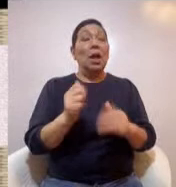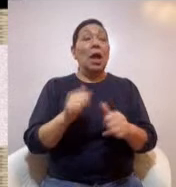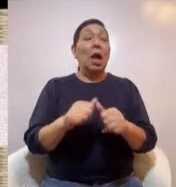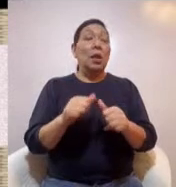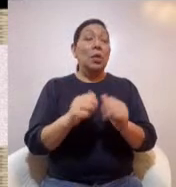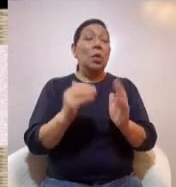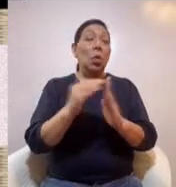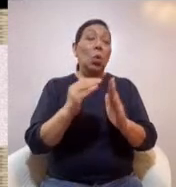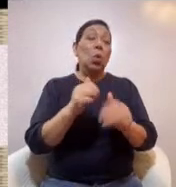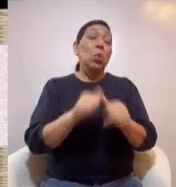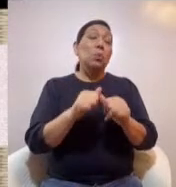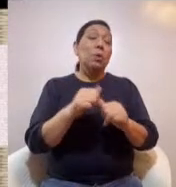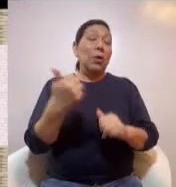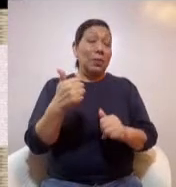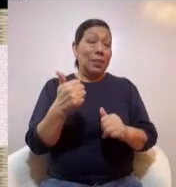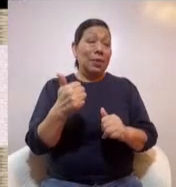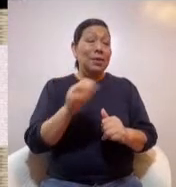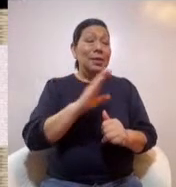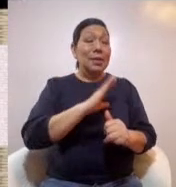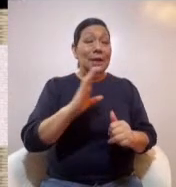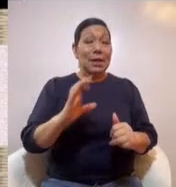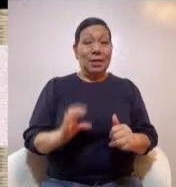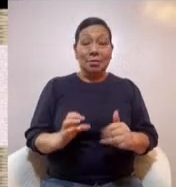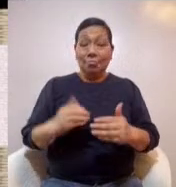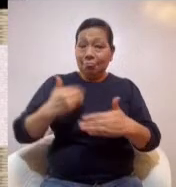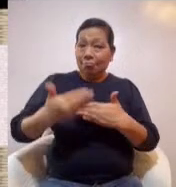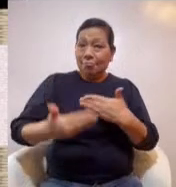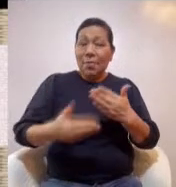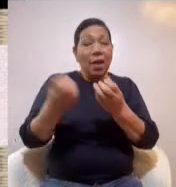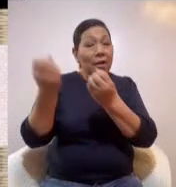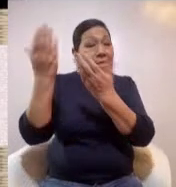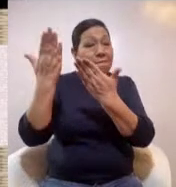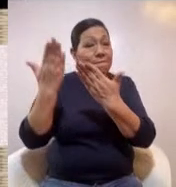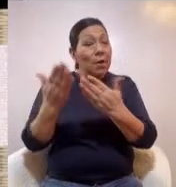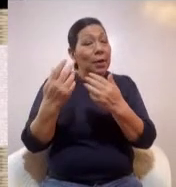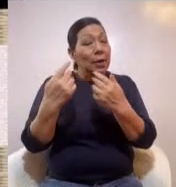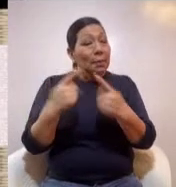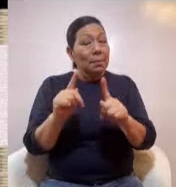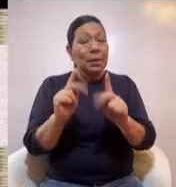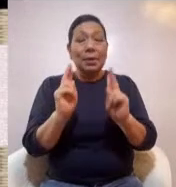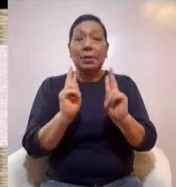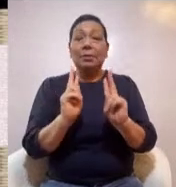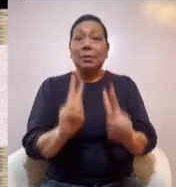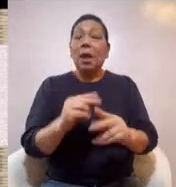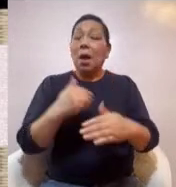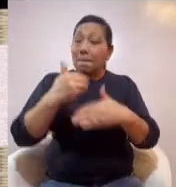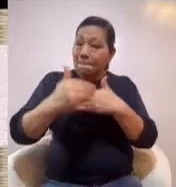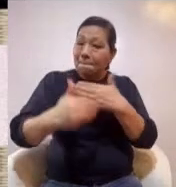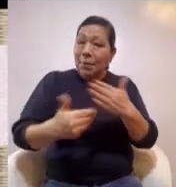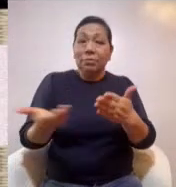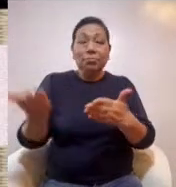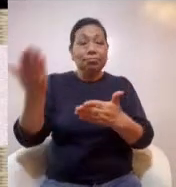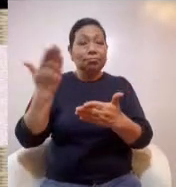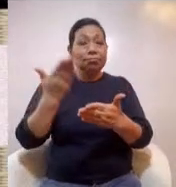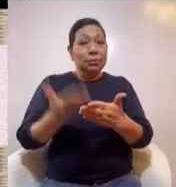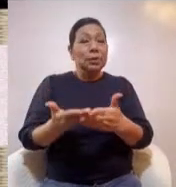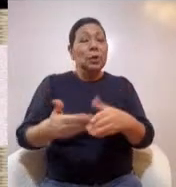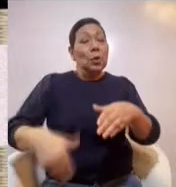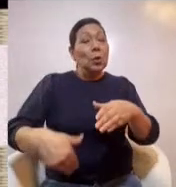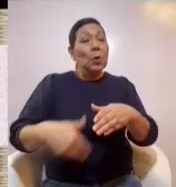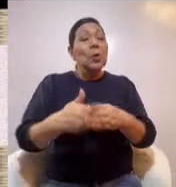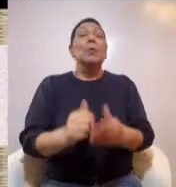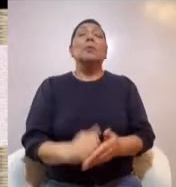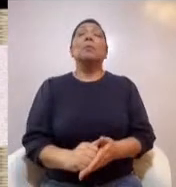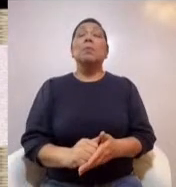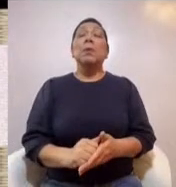el artículo 10 de la Convención estableció la obligación de los estados de generar informes que permitieran ver el avance de la implementación